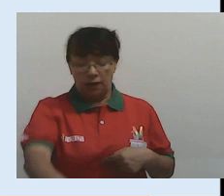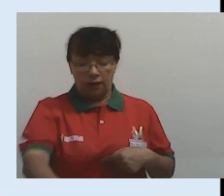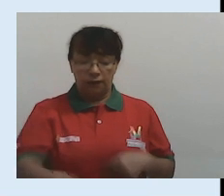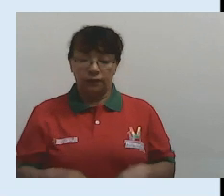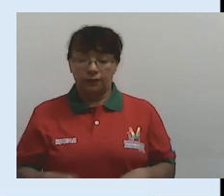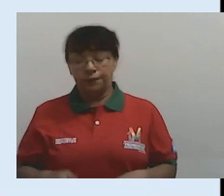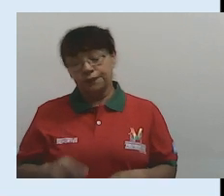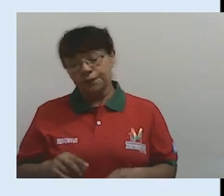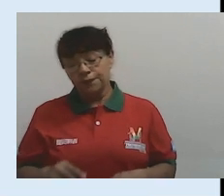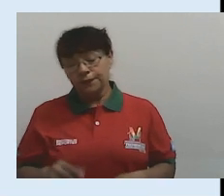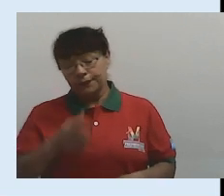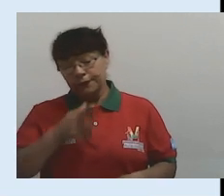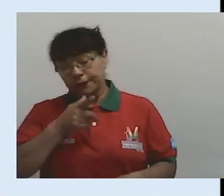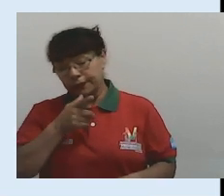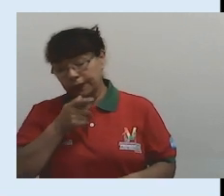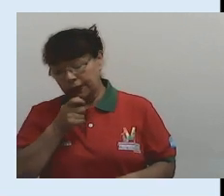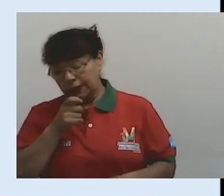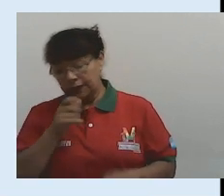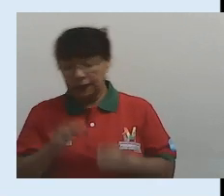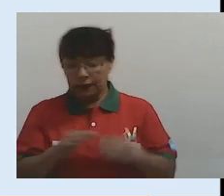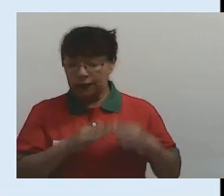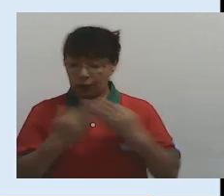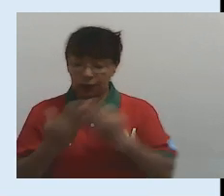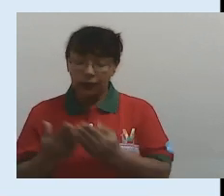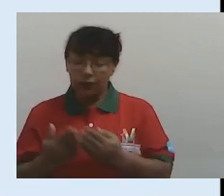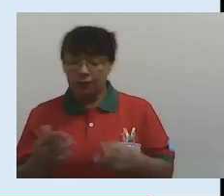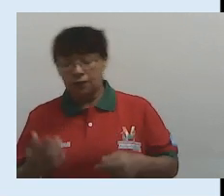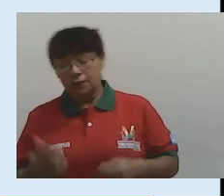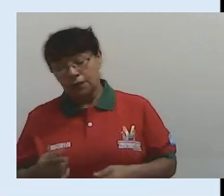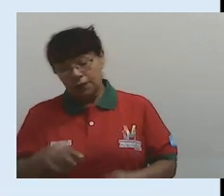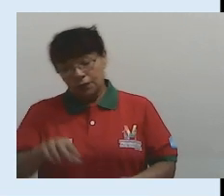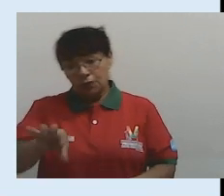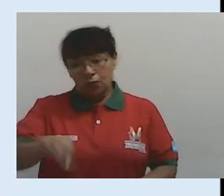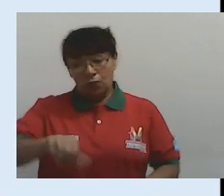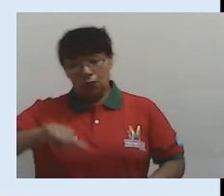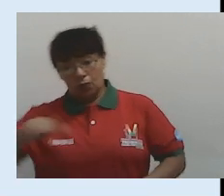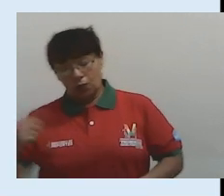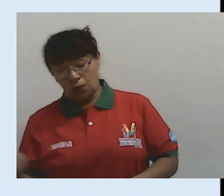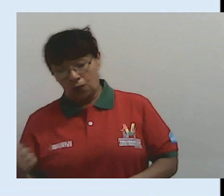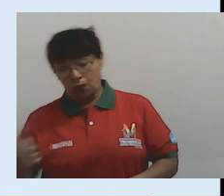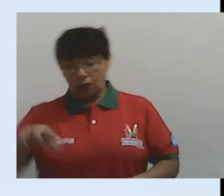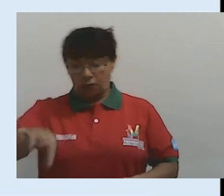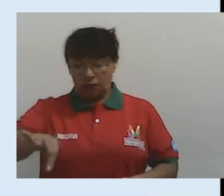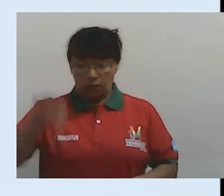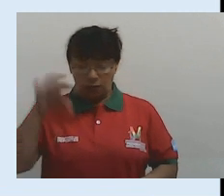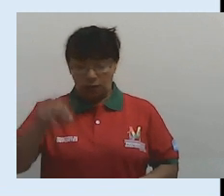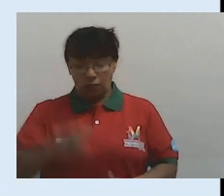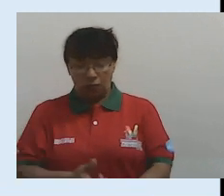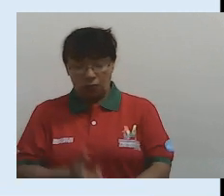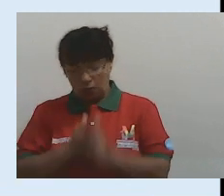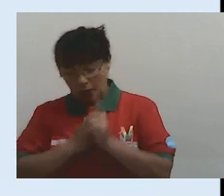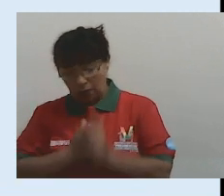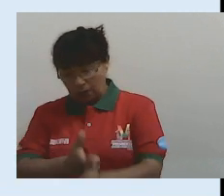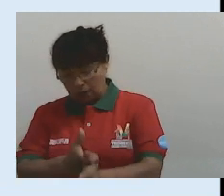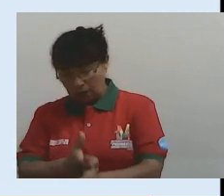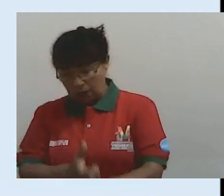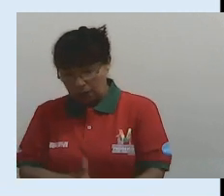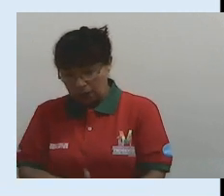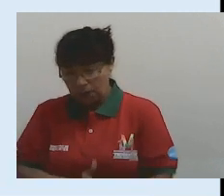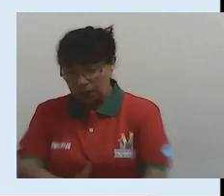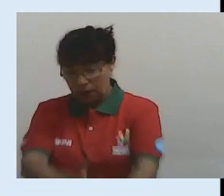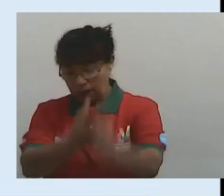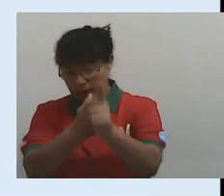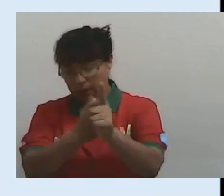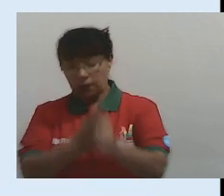que van en esa prueba. Saco otros 2 bolitos para el relevo de velocidad, otros 2, ¿sí? En los